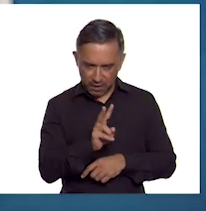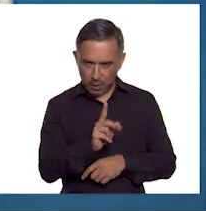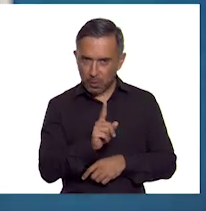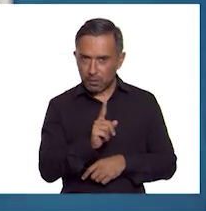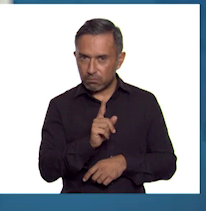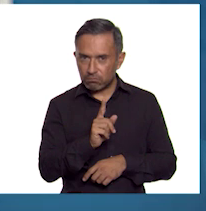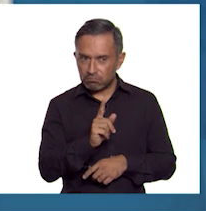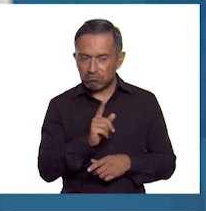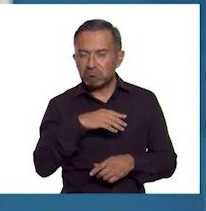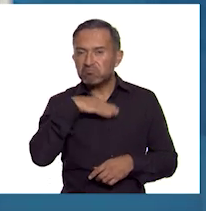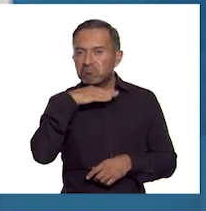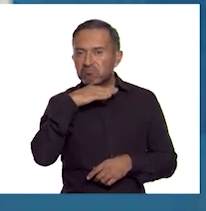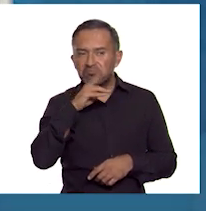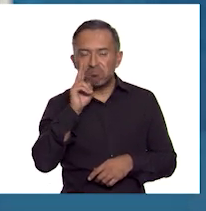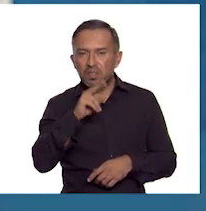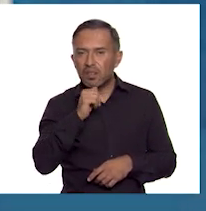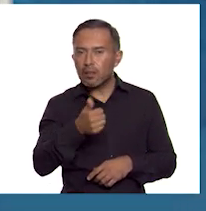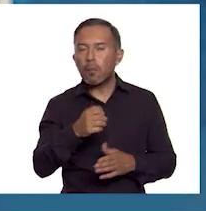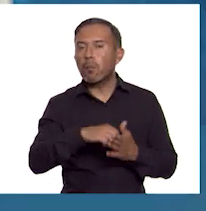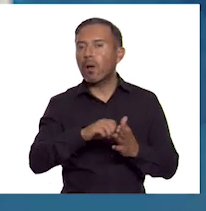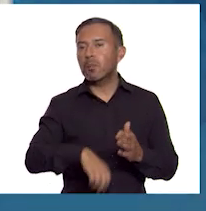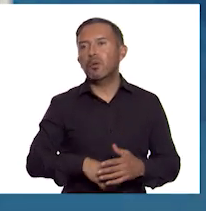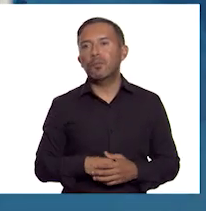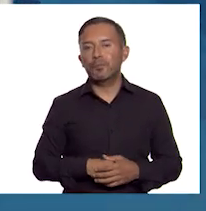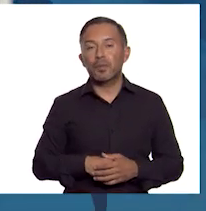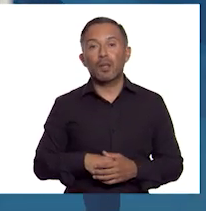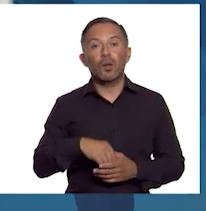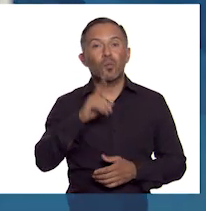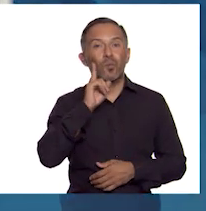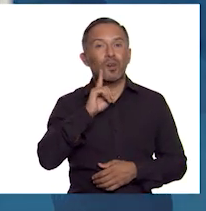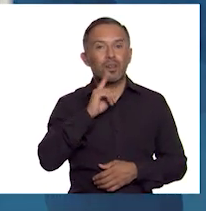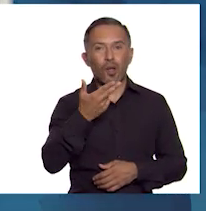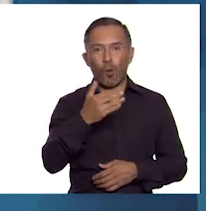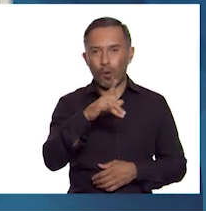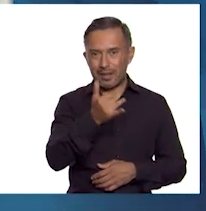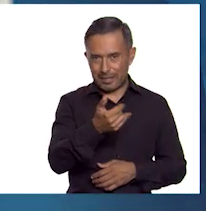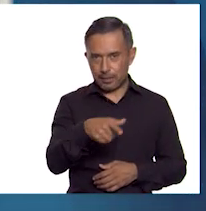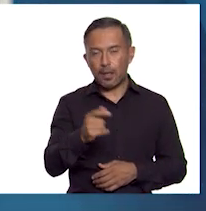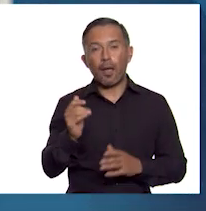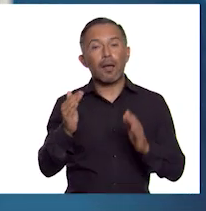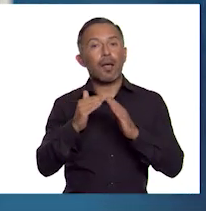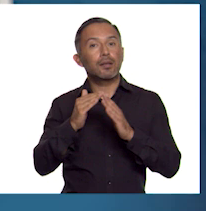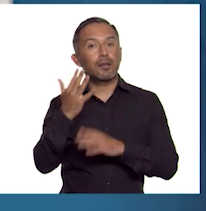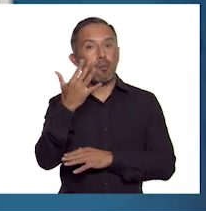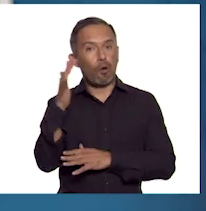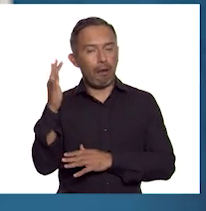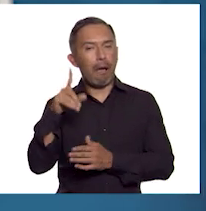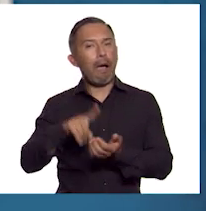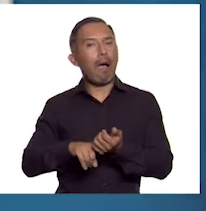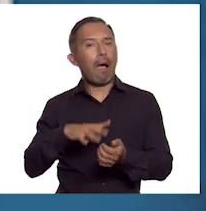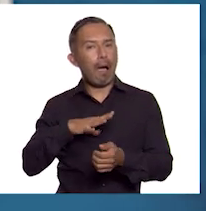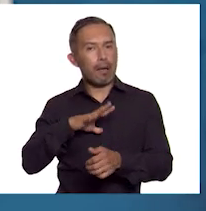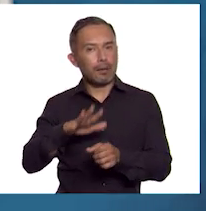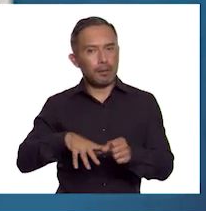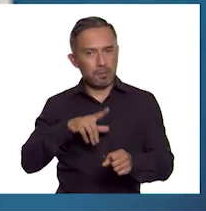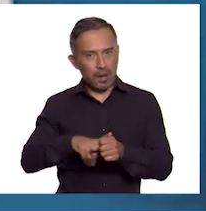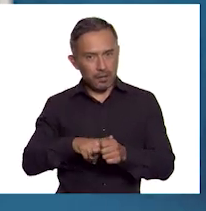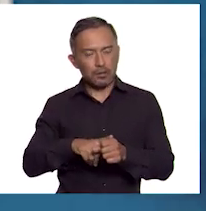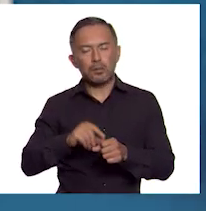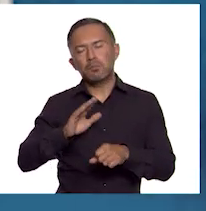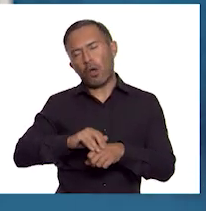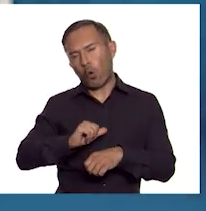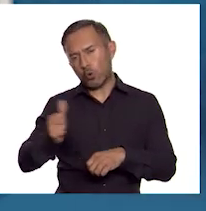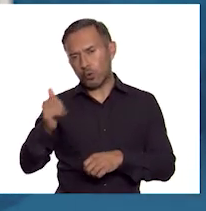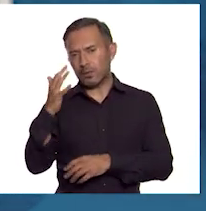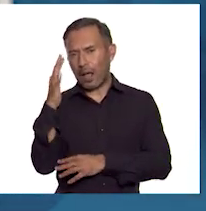evidentes. Por ejemplo, tanto en La señora Hole como en La casa del bosque, hay animales y otros seres no humanos que